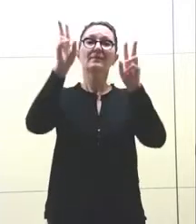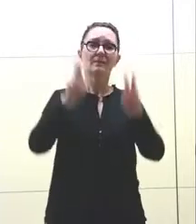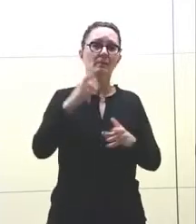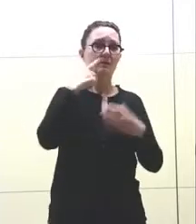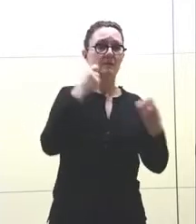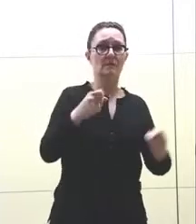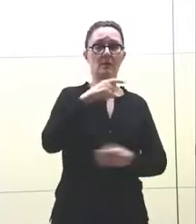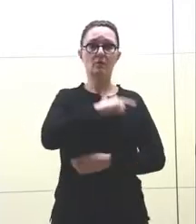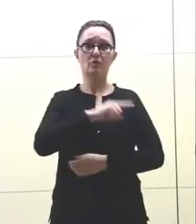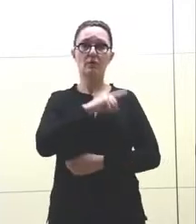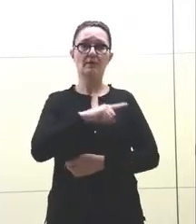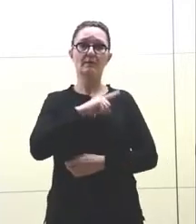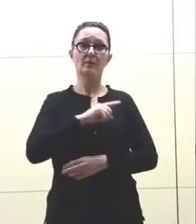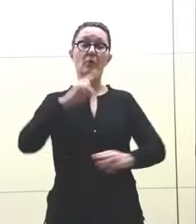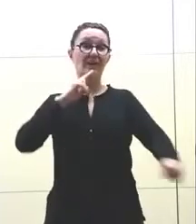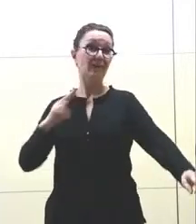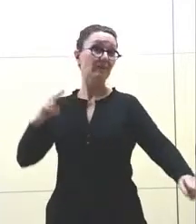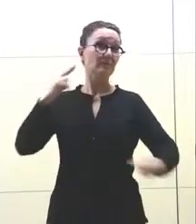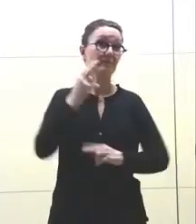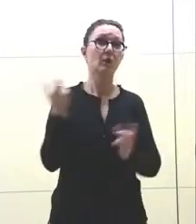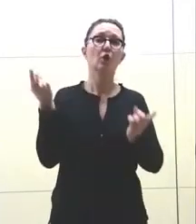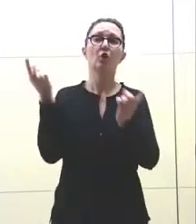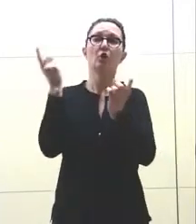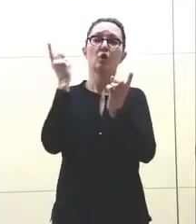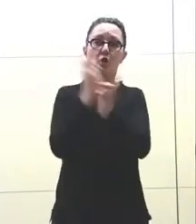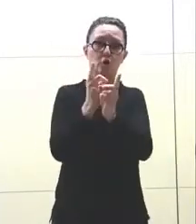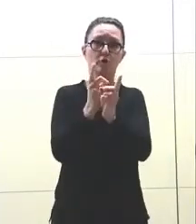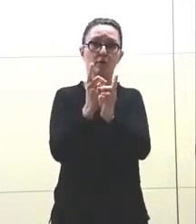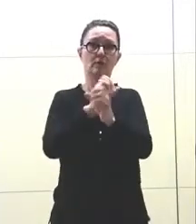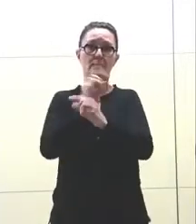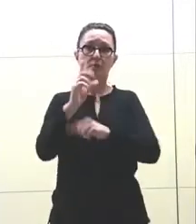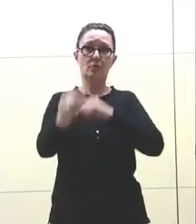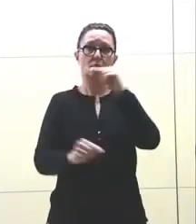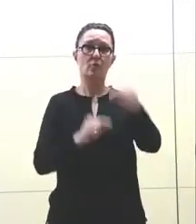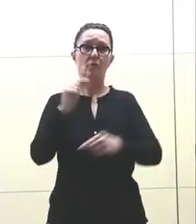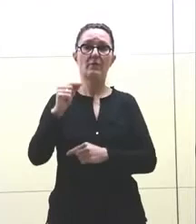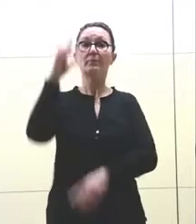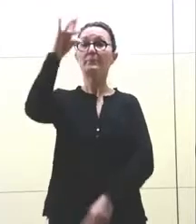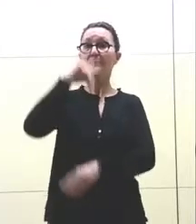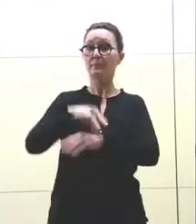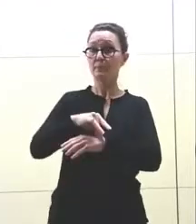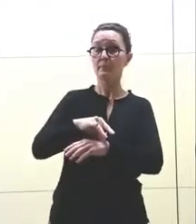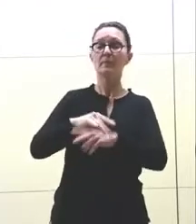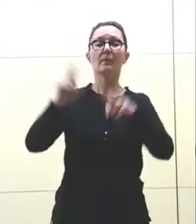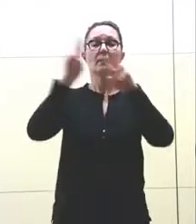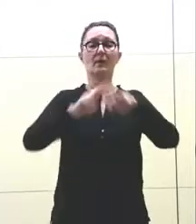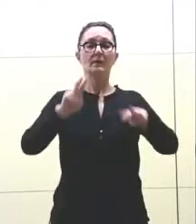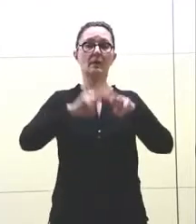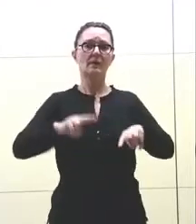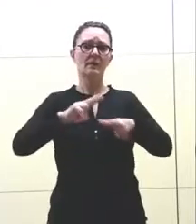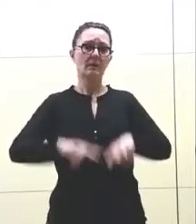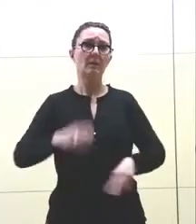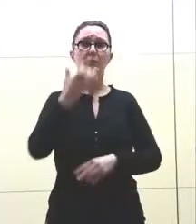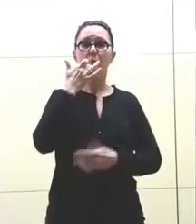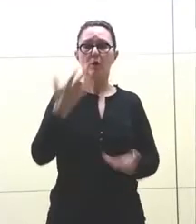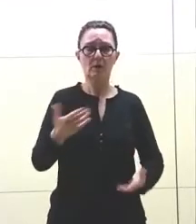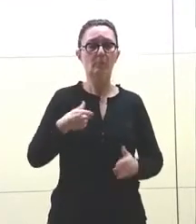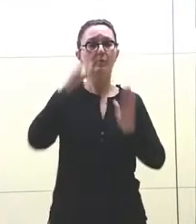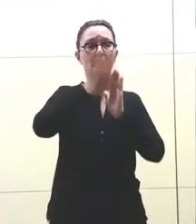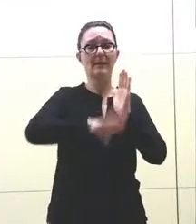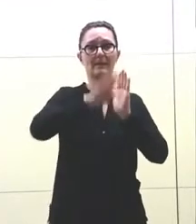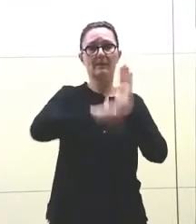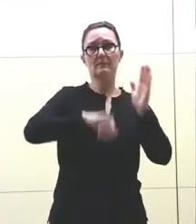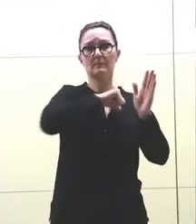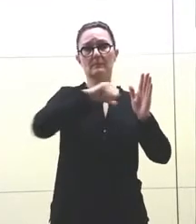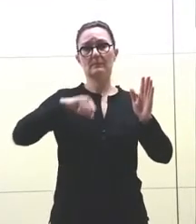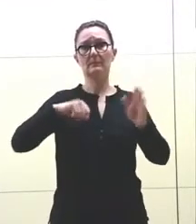éticos en las respuestas frente a la COVID-19. El doctor analizará, entre otras cosas, las medidas individuales para